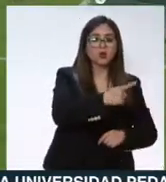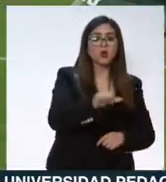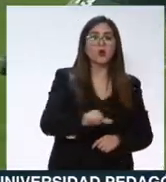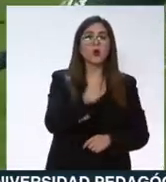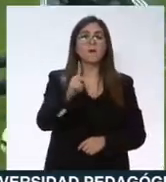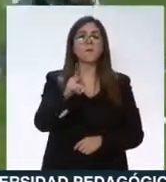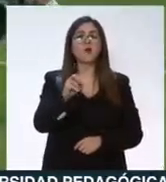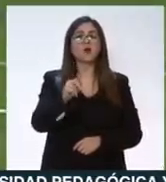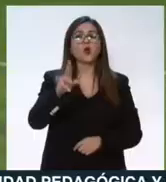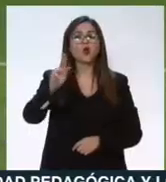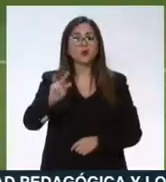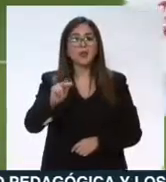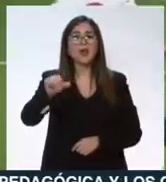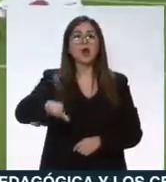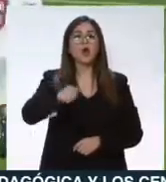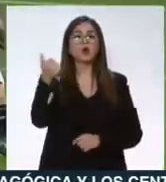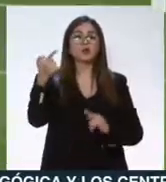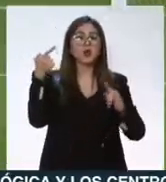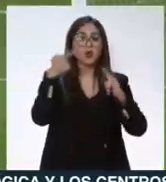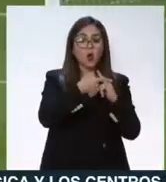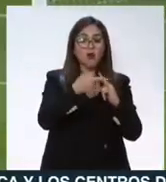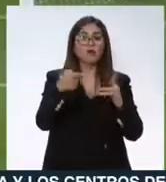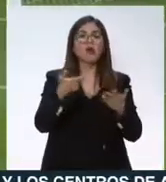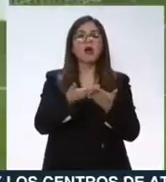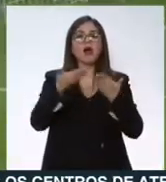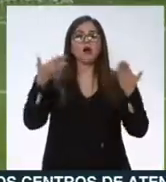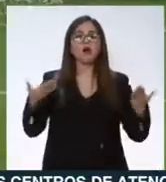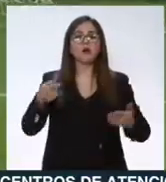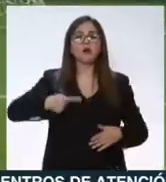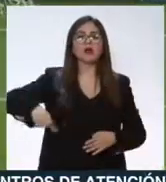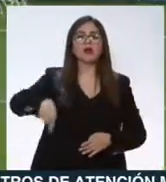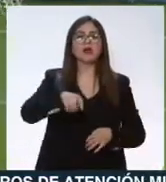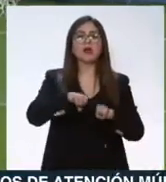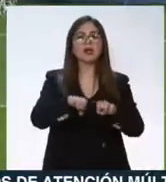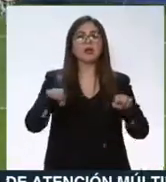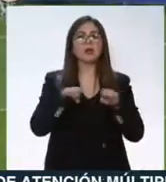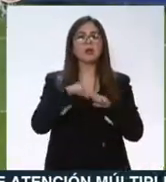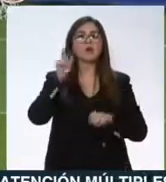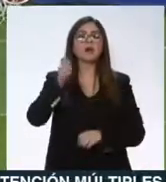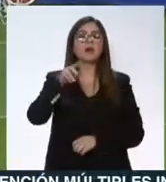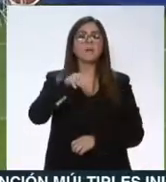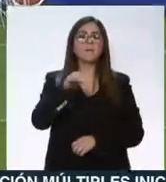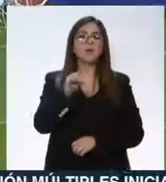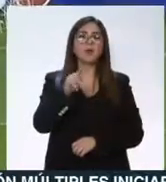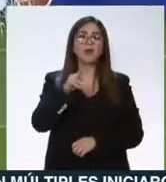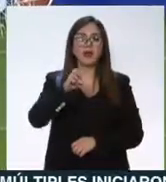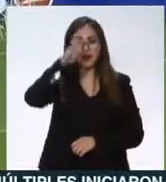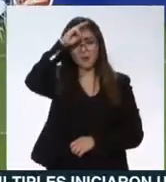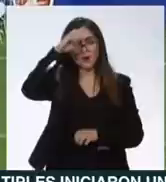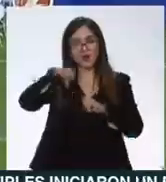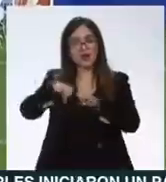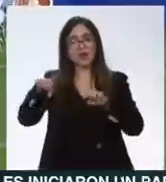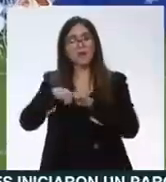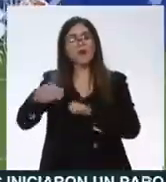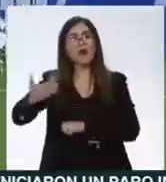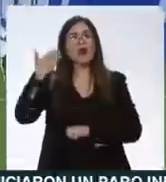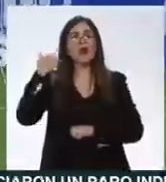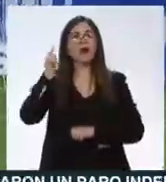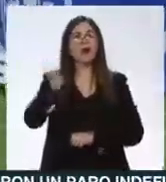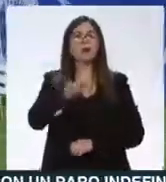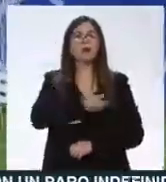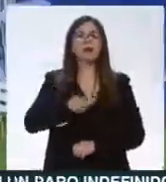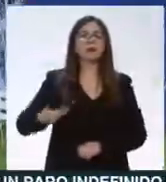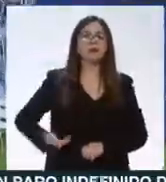80, 11 goles, y ahora estará con los Rayados del Monterrey. Así ya lo acordó con el presidente